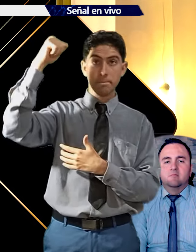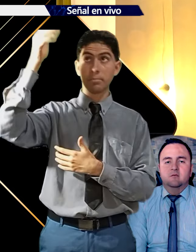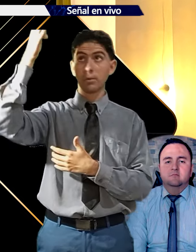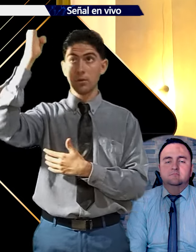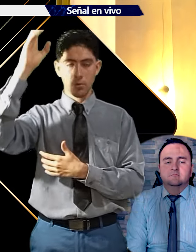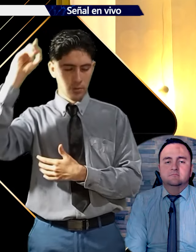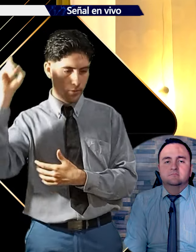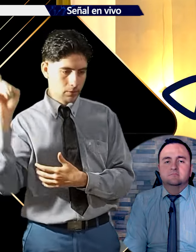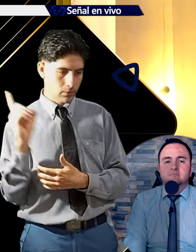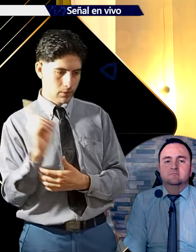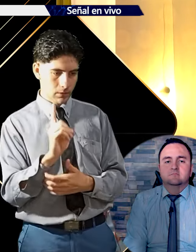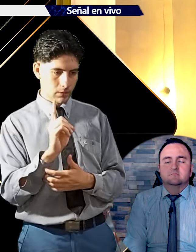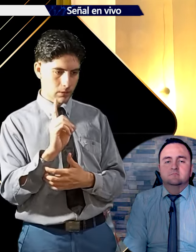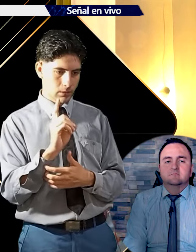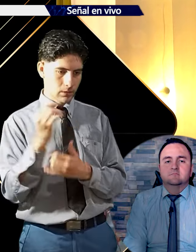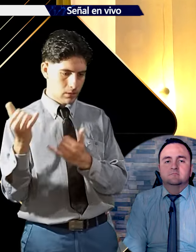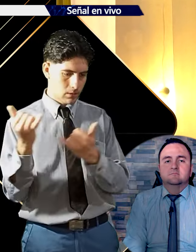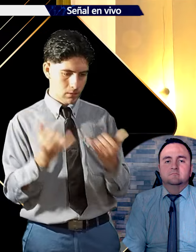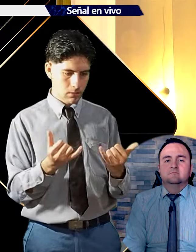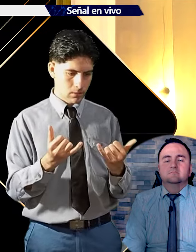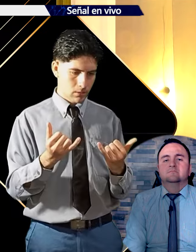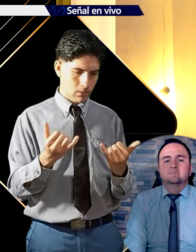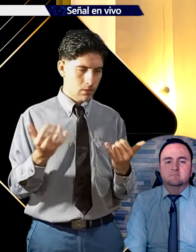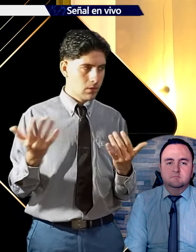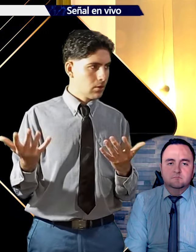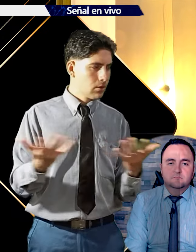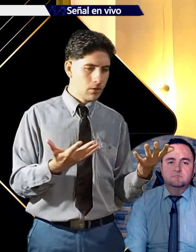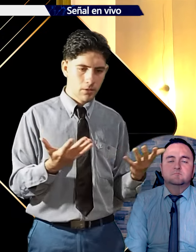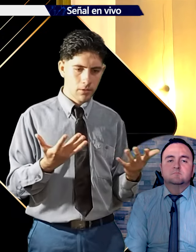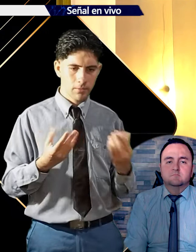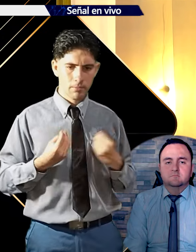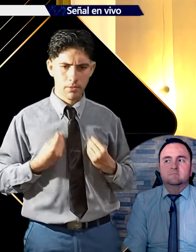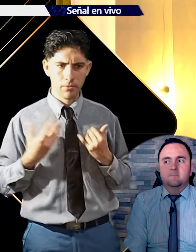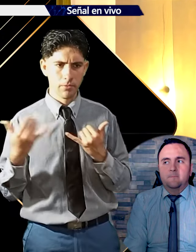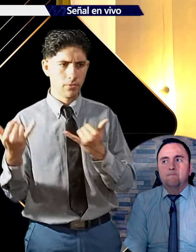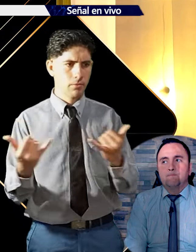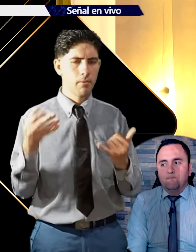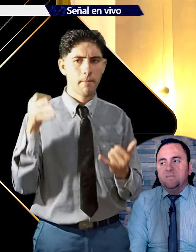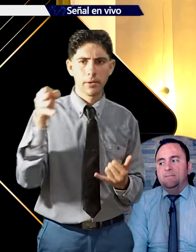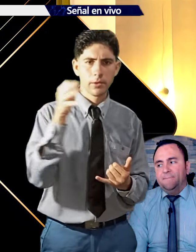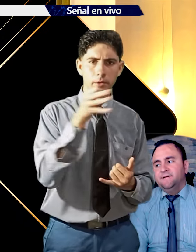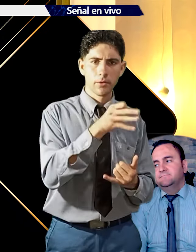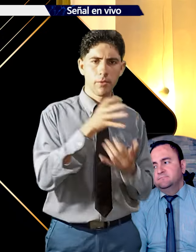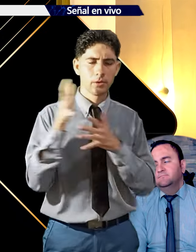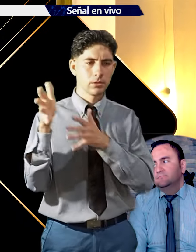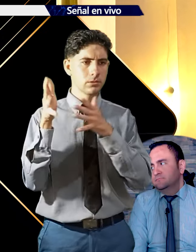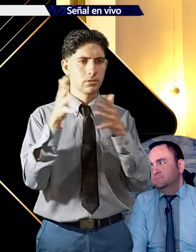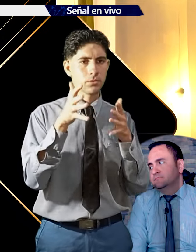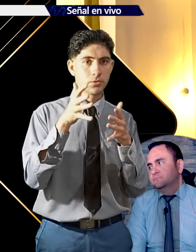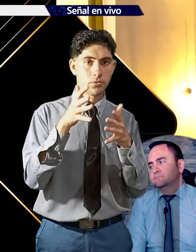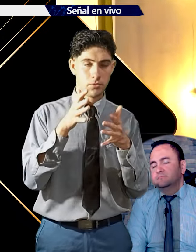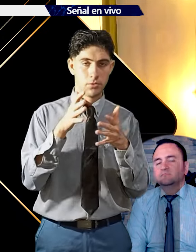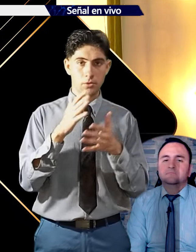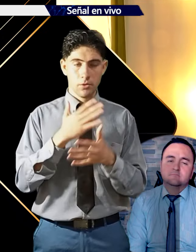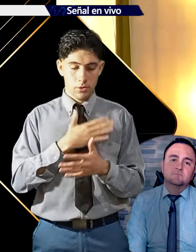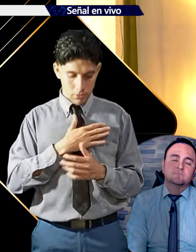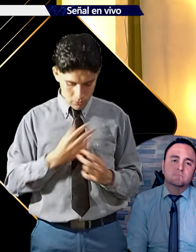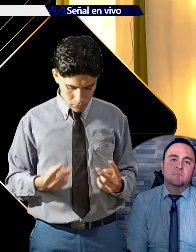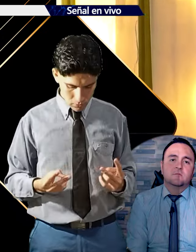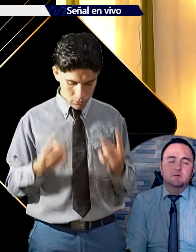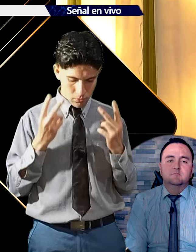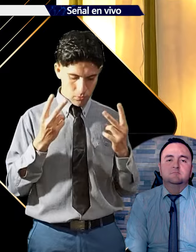capaz de venirse desde el cielo, humanizarse, manifestarse en carne, y siendo rico se hizo pobre para que con su pobreza